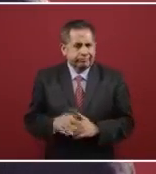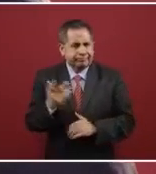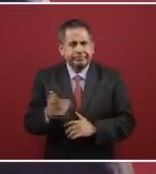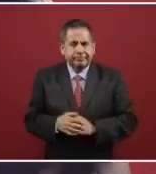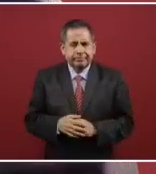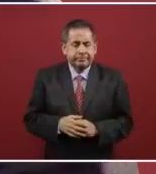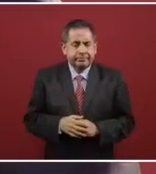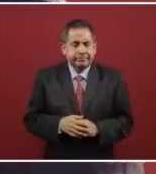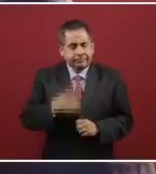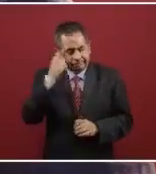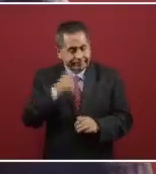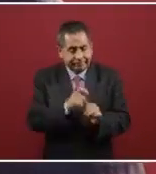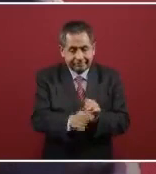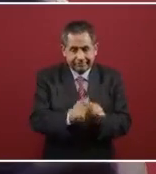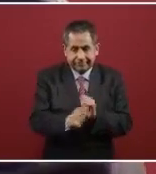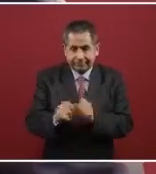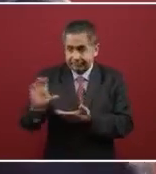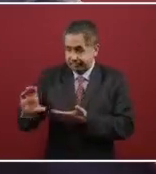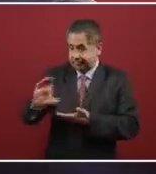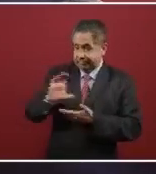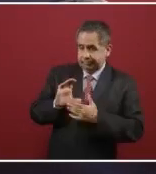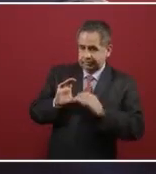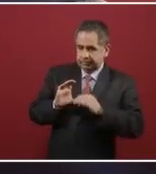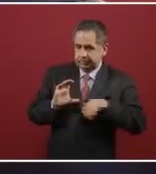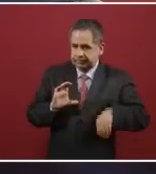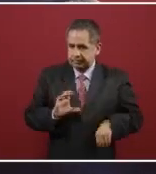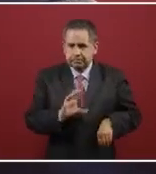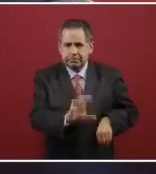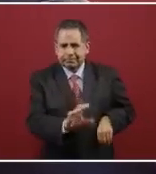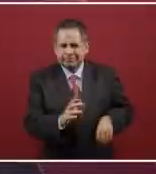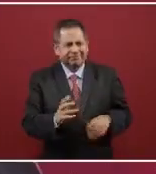porque el manejo del efectivo en la entrega de apoyos